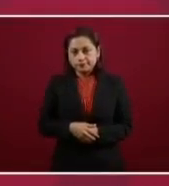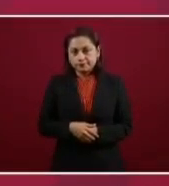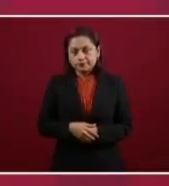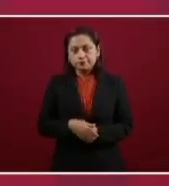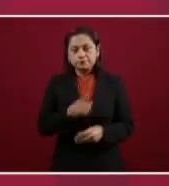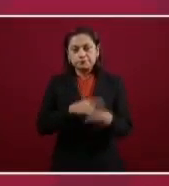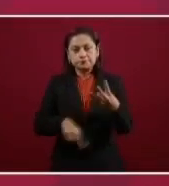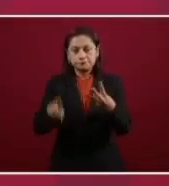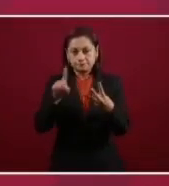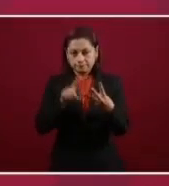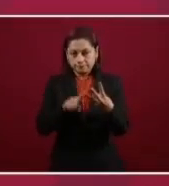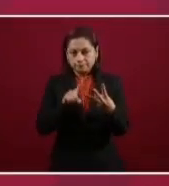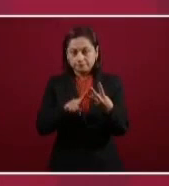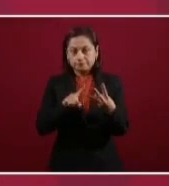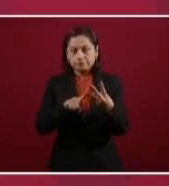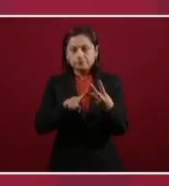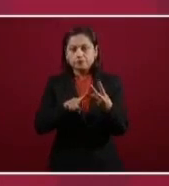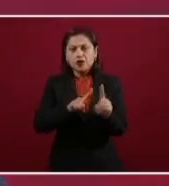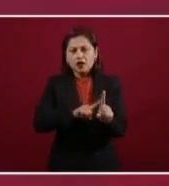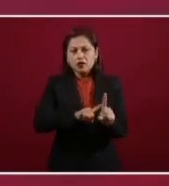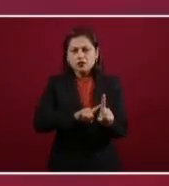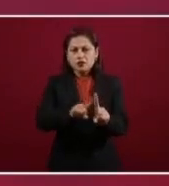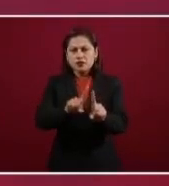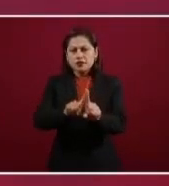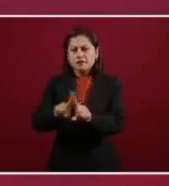lo tercero son los proyectos